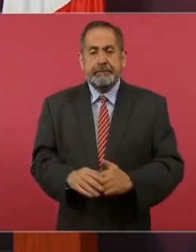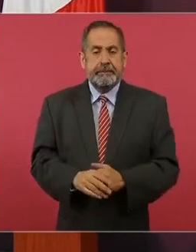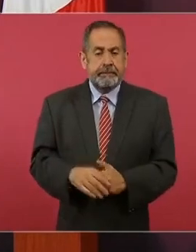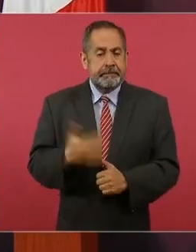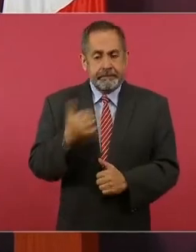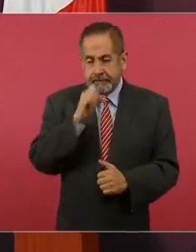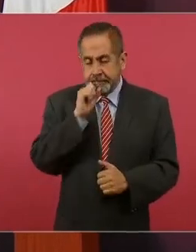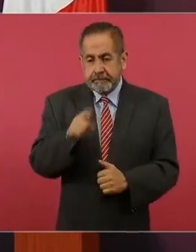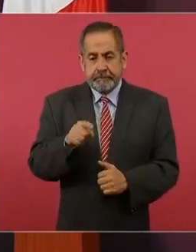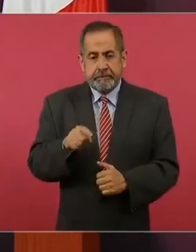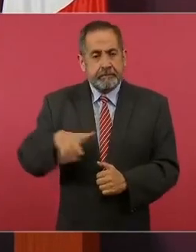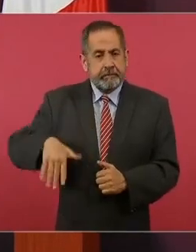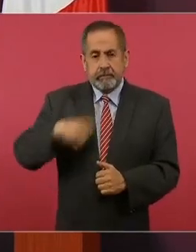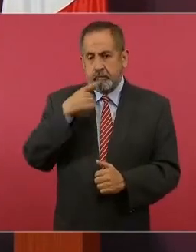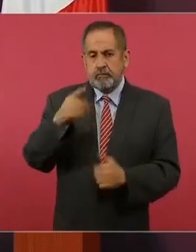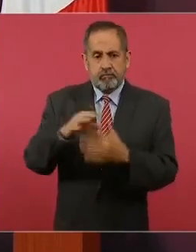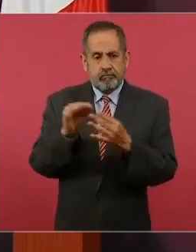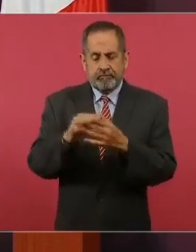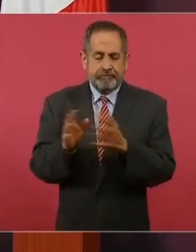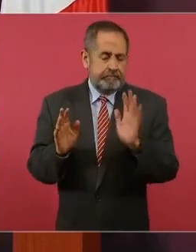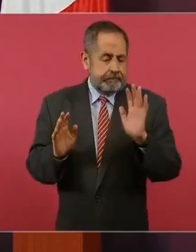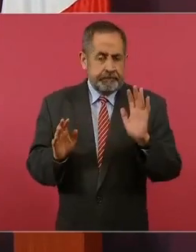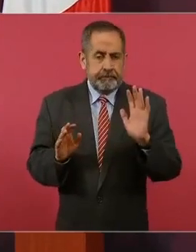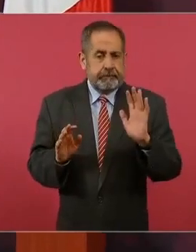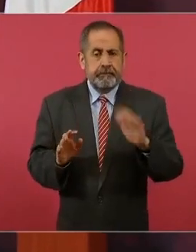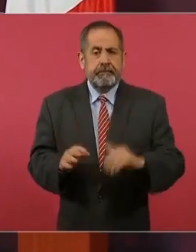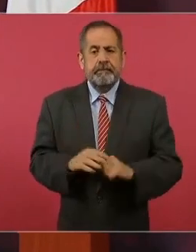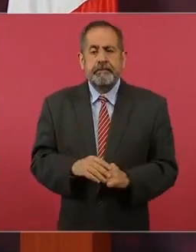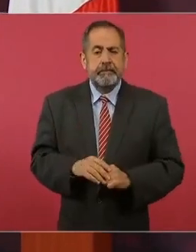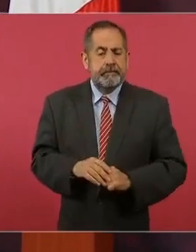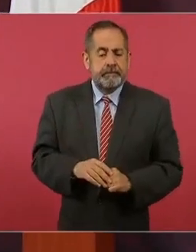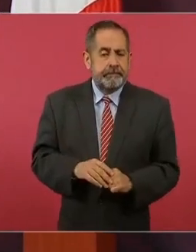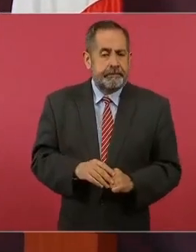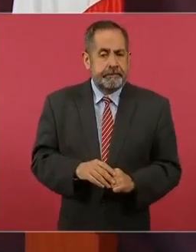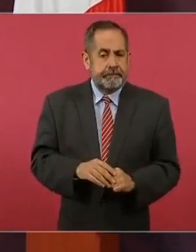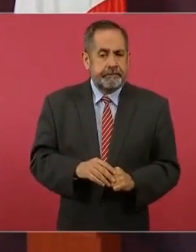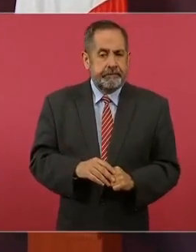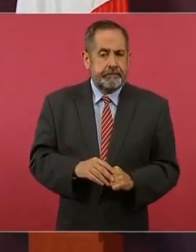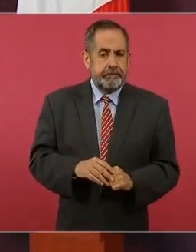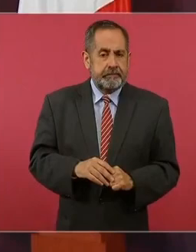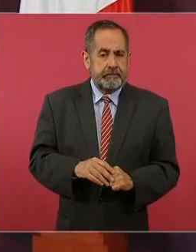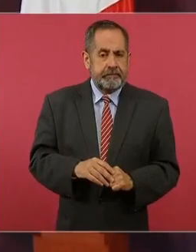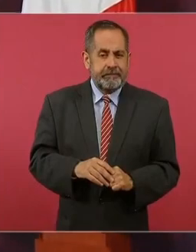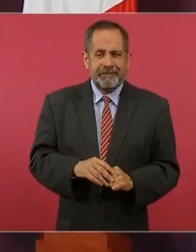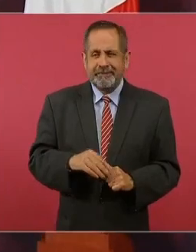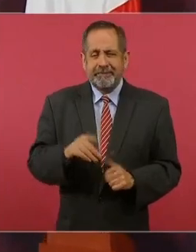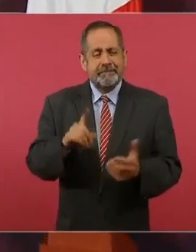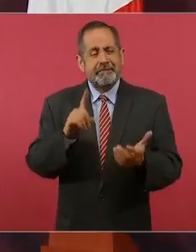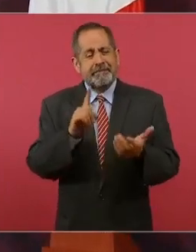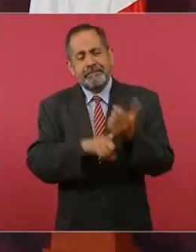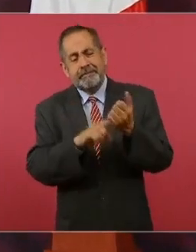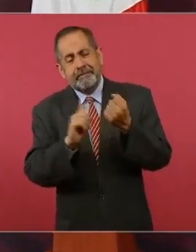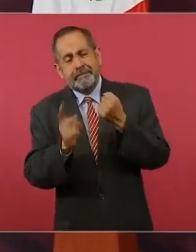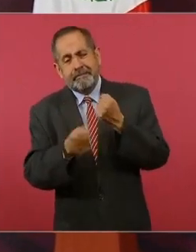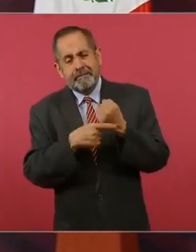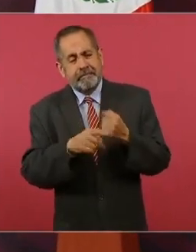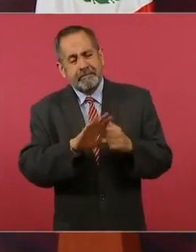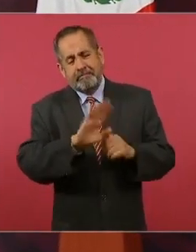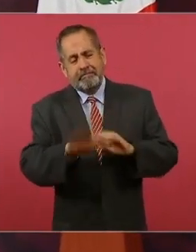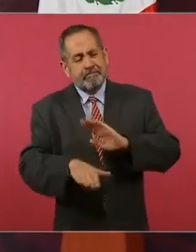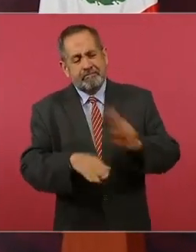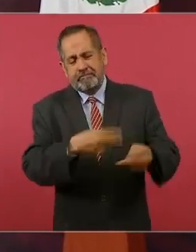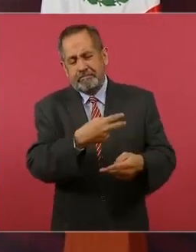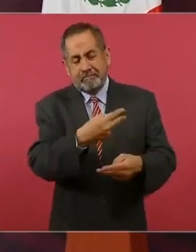y, como tú dices, independientemente de a lo que se dedicaban quienes perdieron la